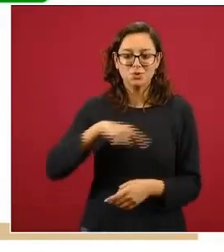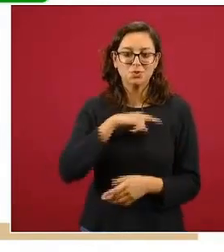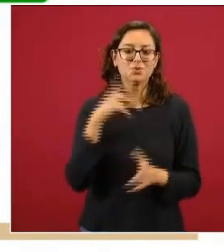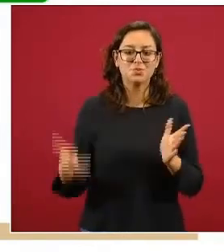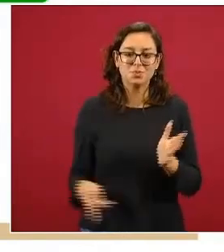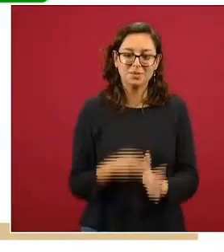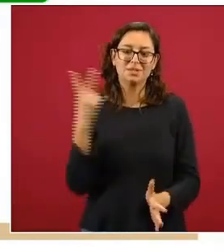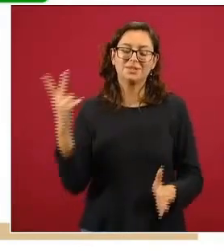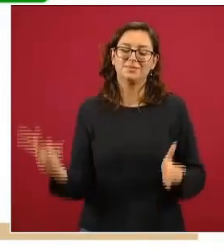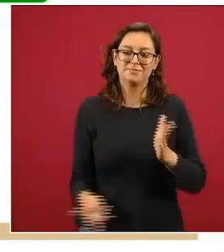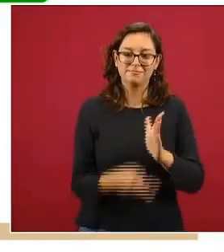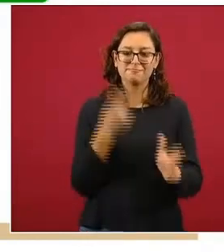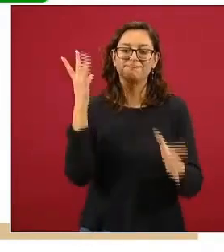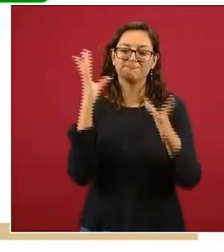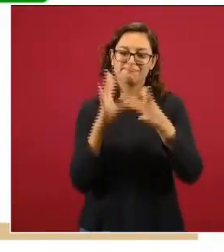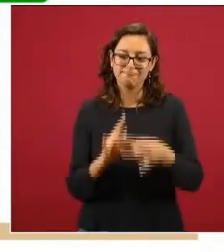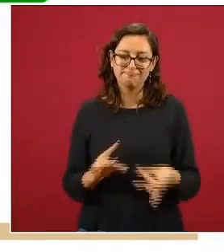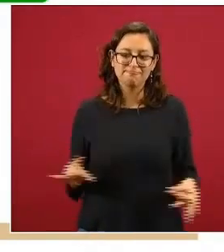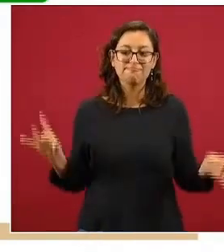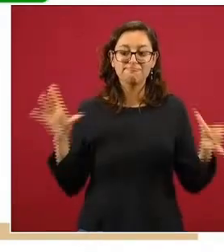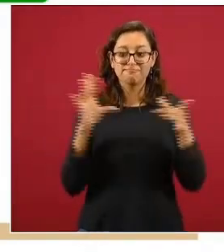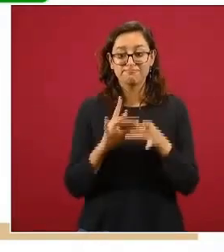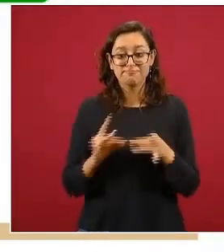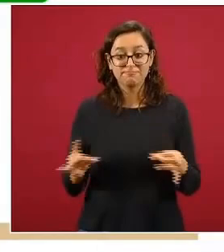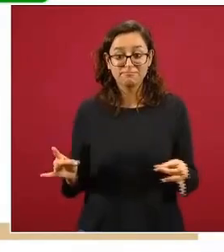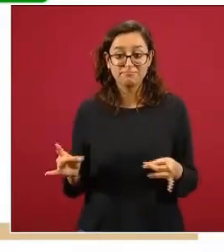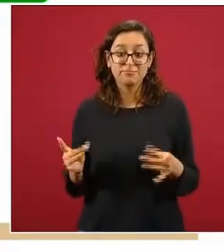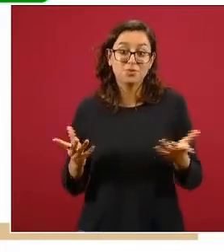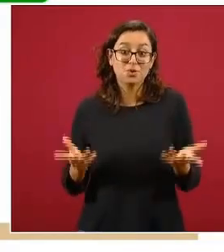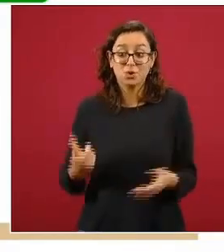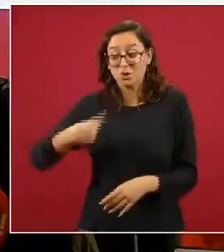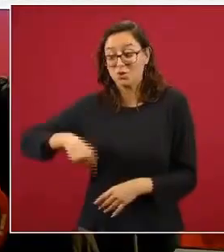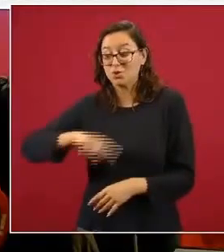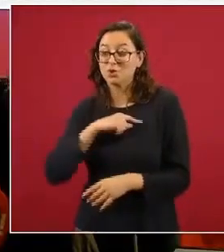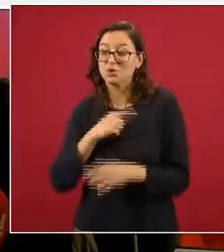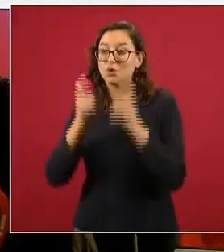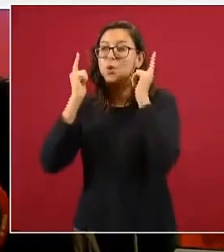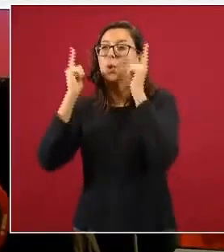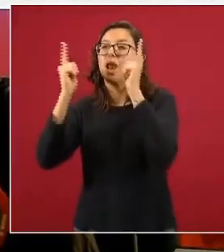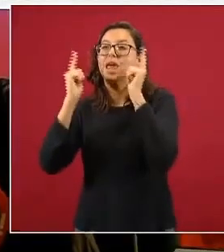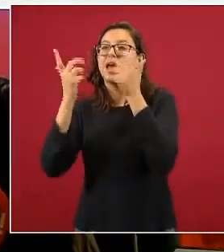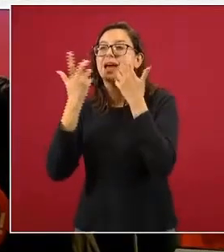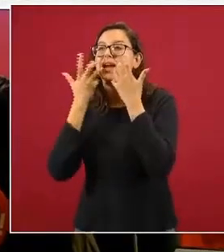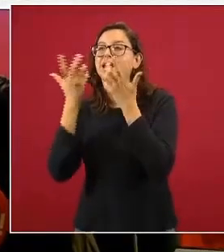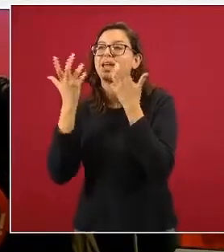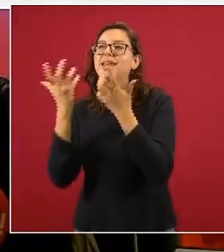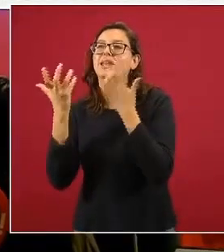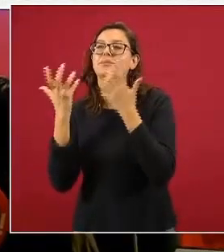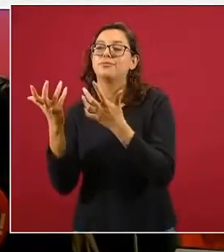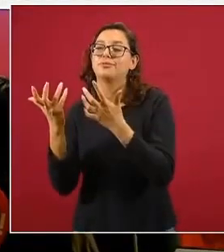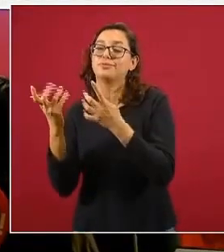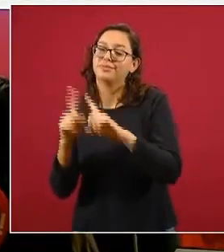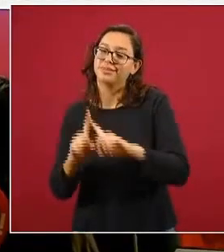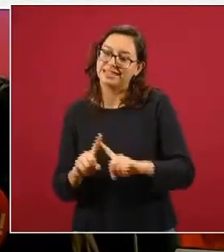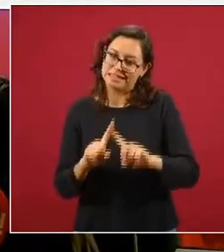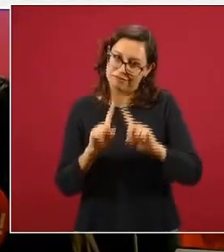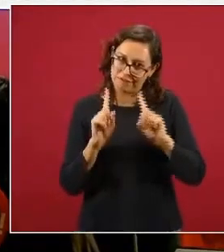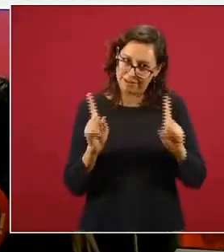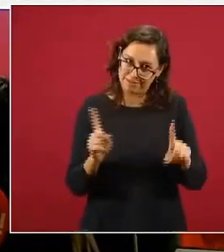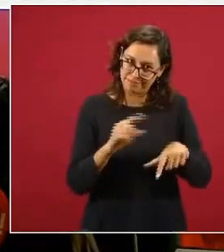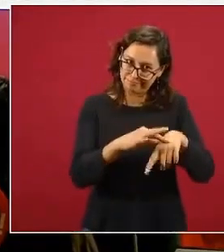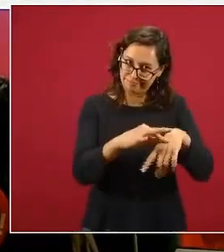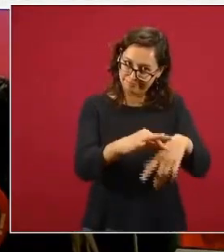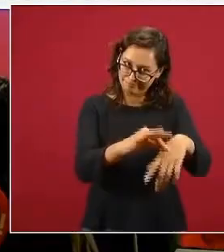y otra vez. Una cosa es lo que deseamos, otra cosa es lo que puede